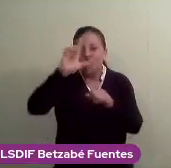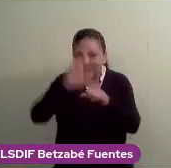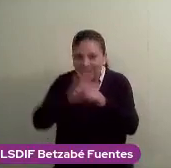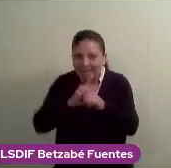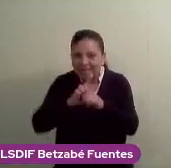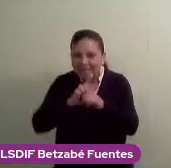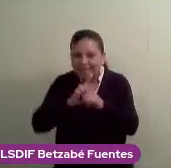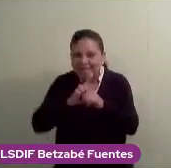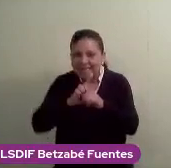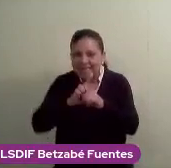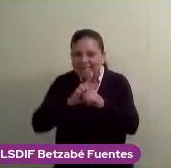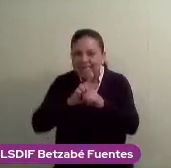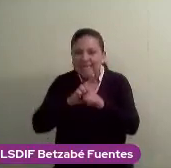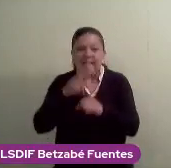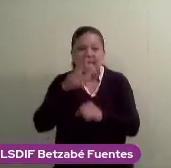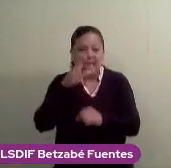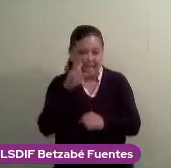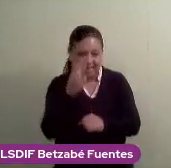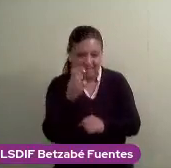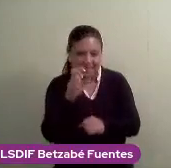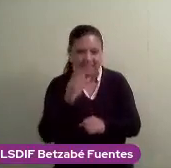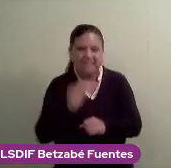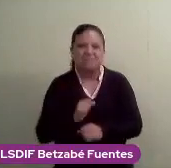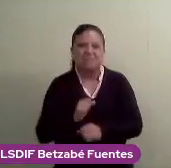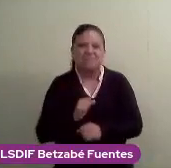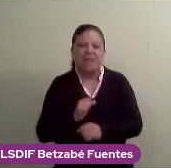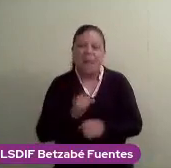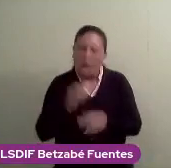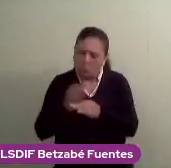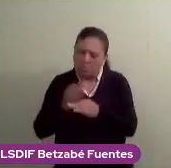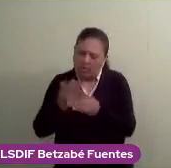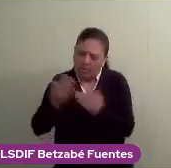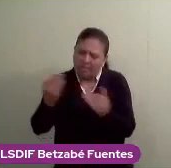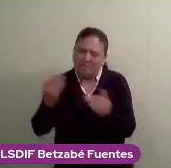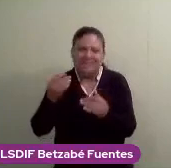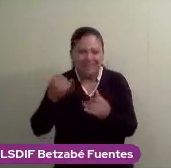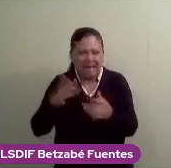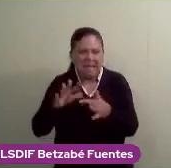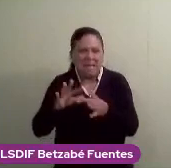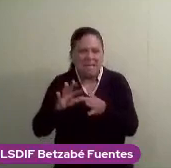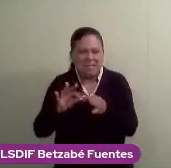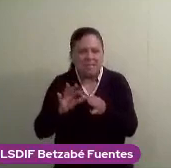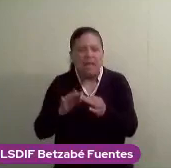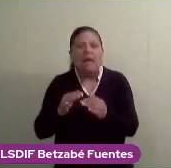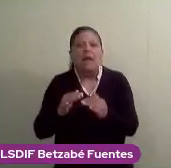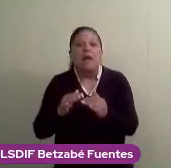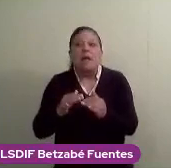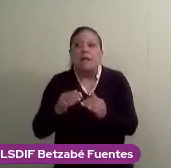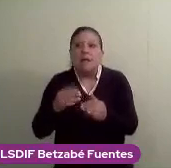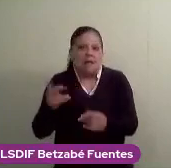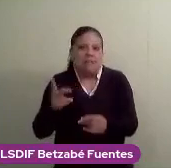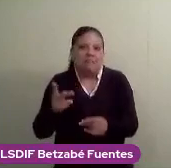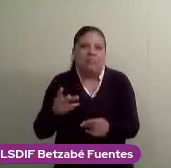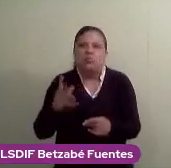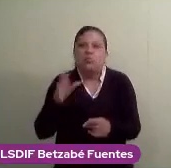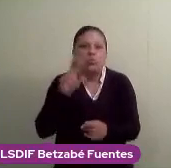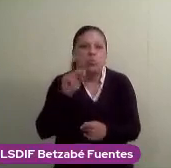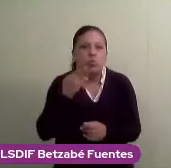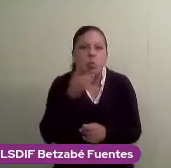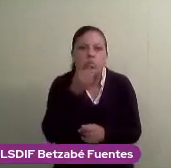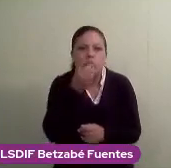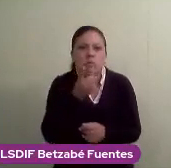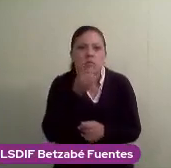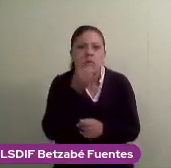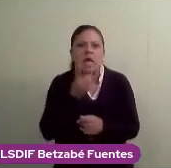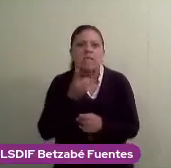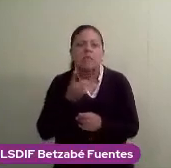Esta parte, como lo acabo de comentar, de no expresar, de no decir, porque está mal,